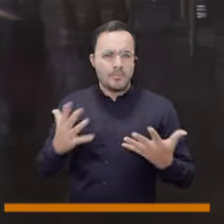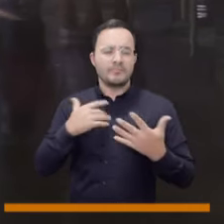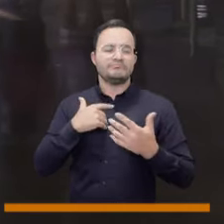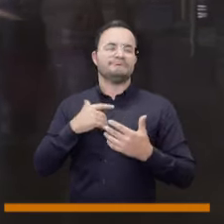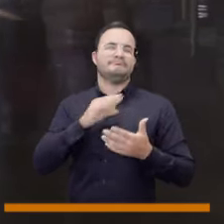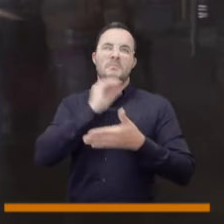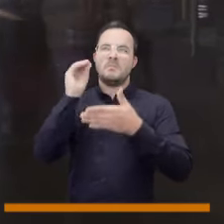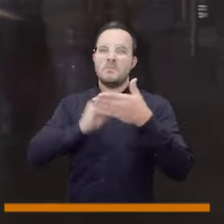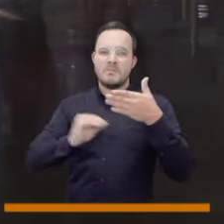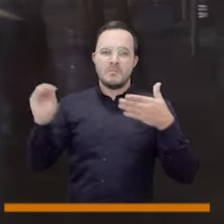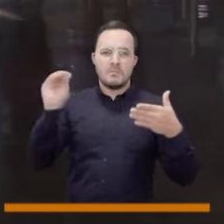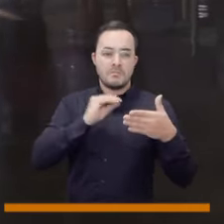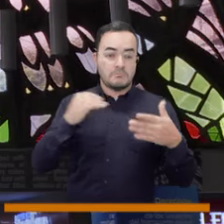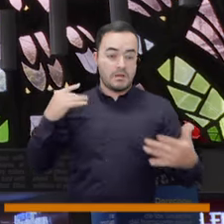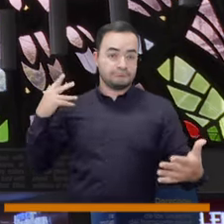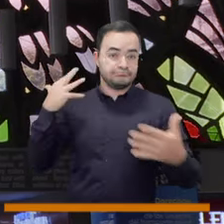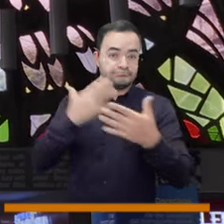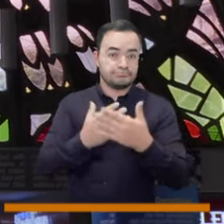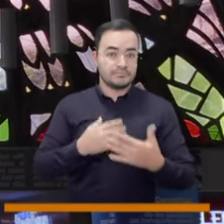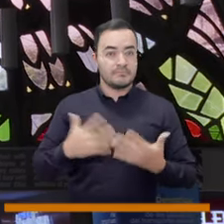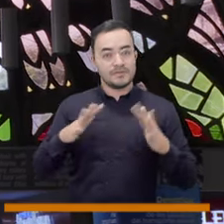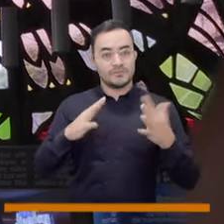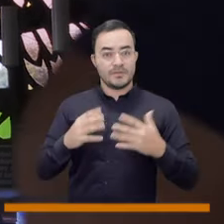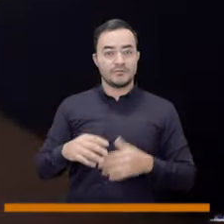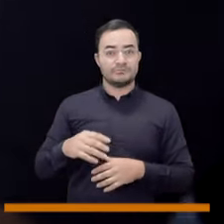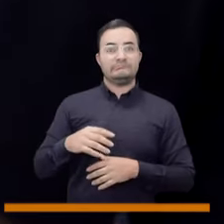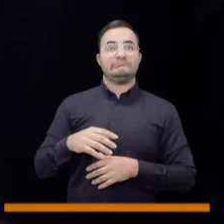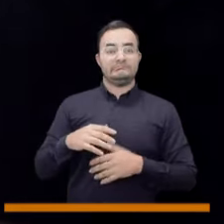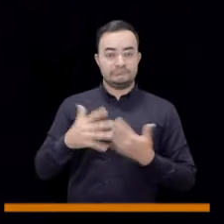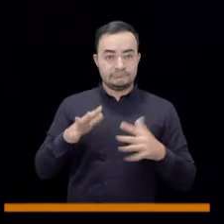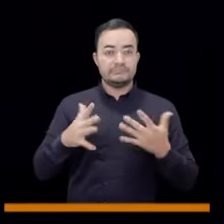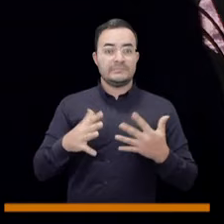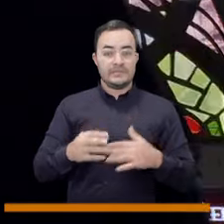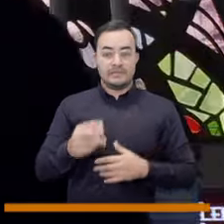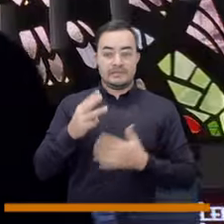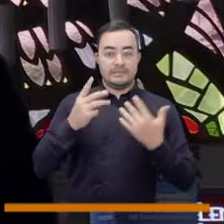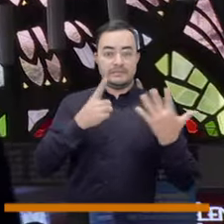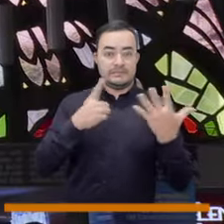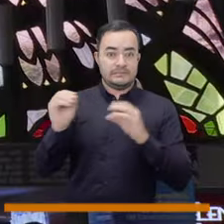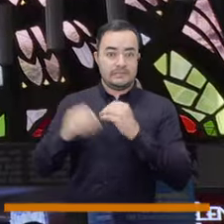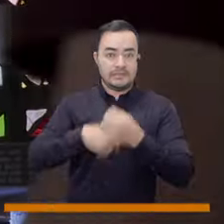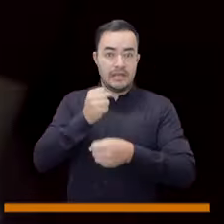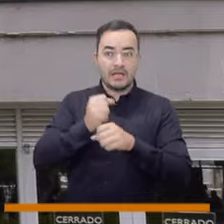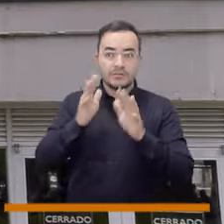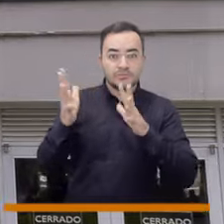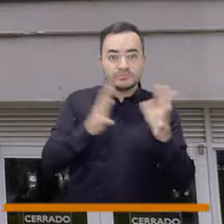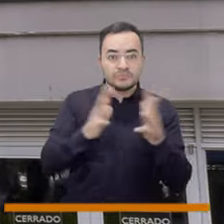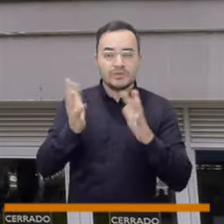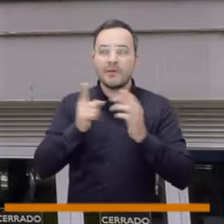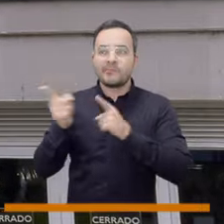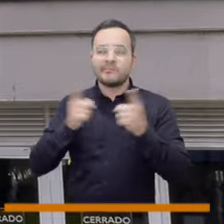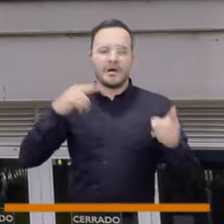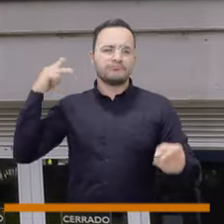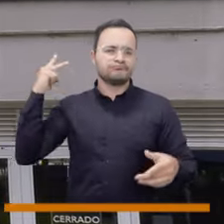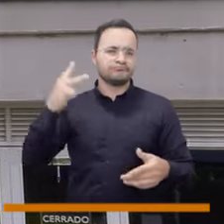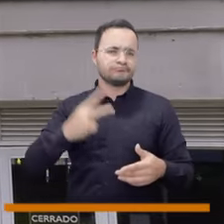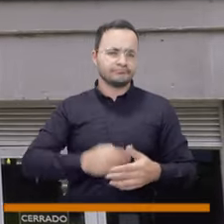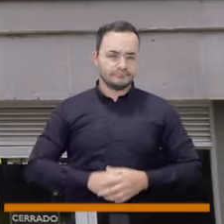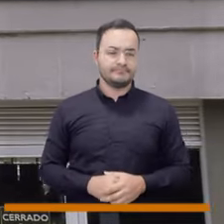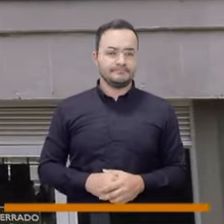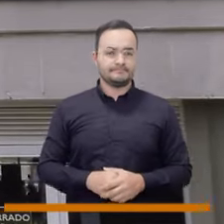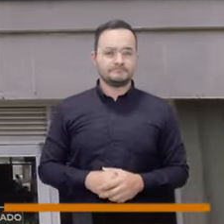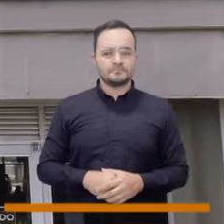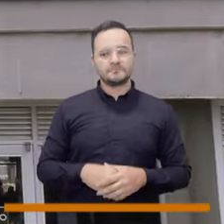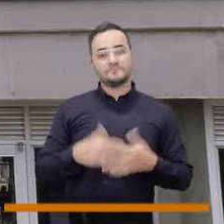por estas casi tres décadas que llevamos durante este siglo. Gerente, ¿qué exposiciones hemos tenido últimamente aquí en el aeropuerto?